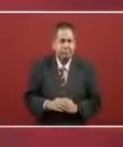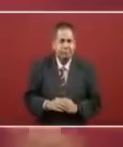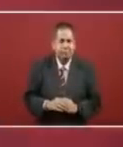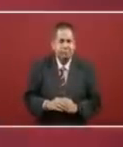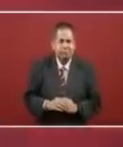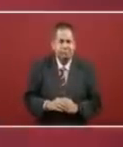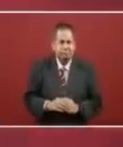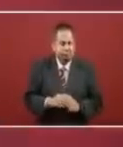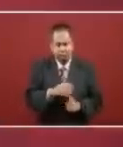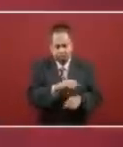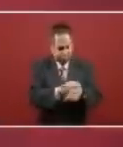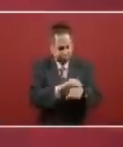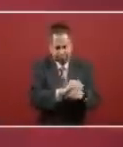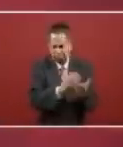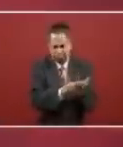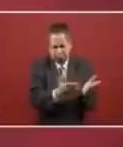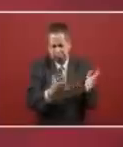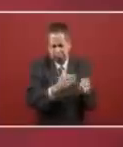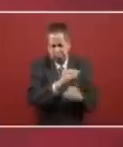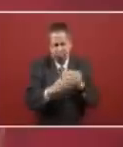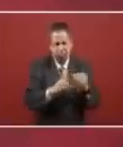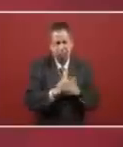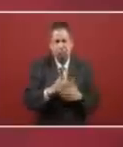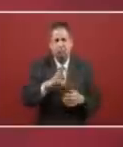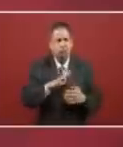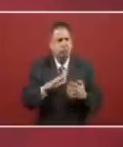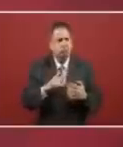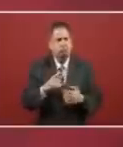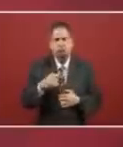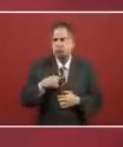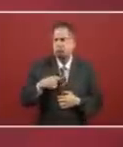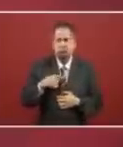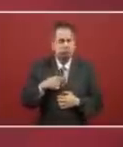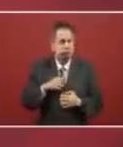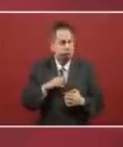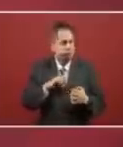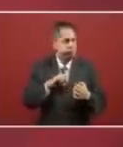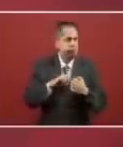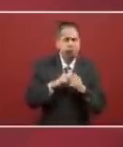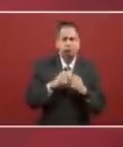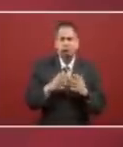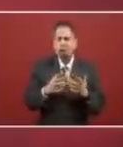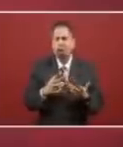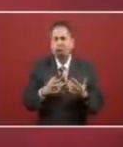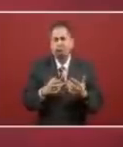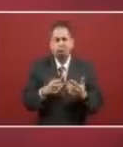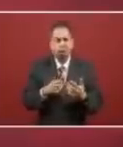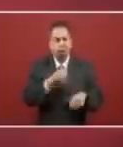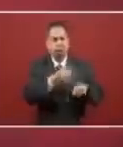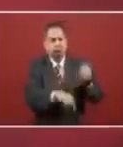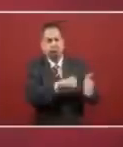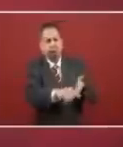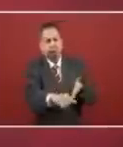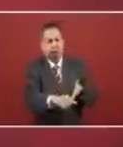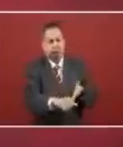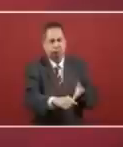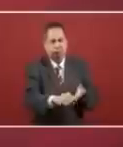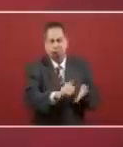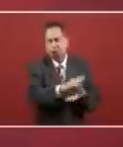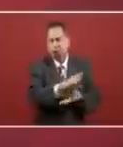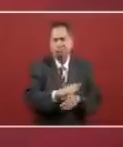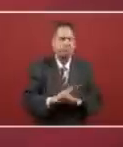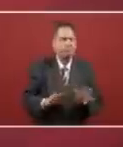nuestros amigos no tenemos nosotros esté vetos para nadie